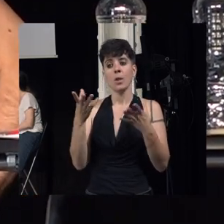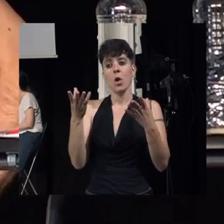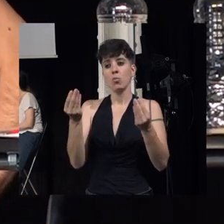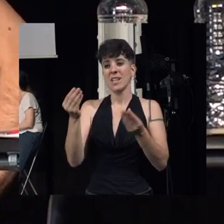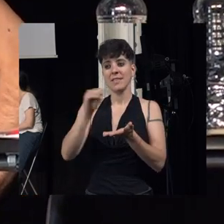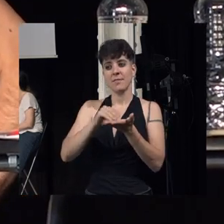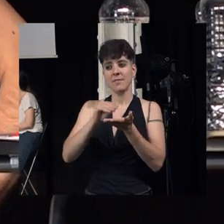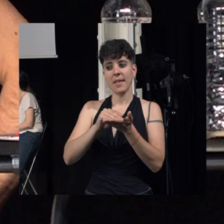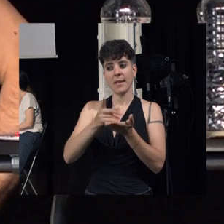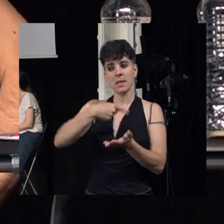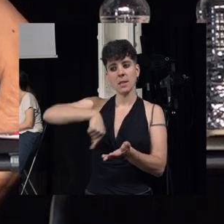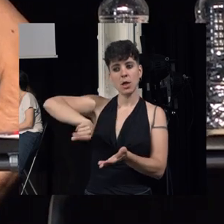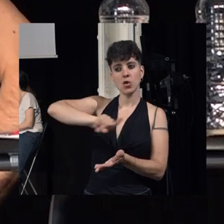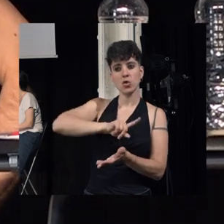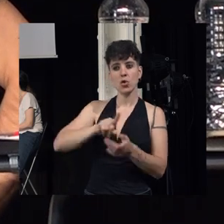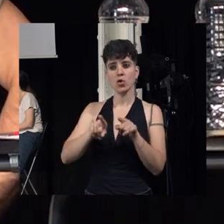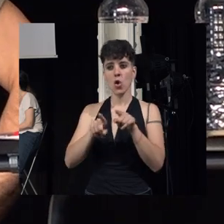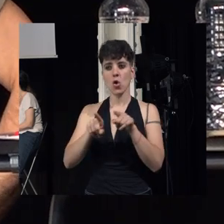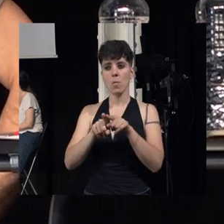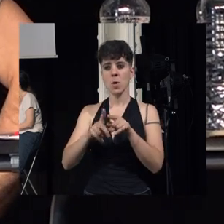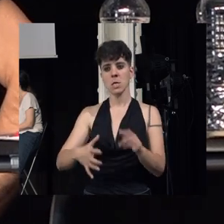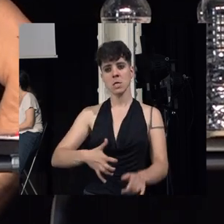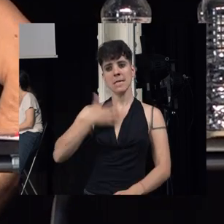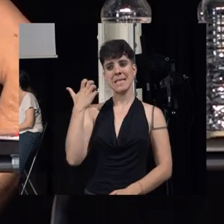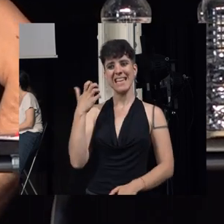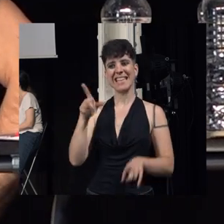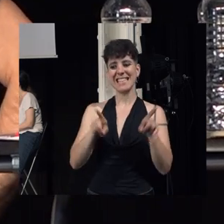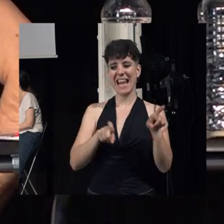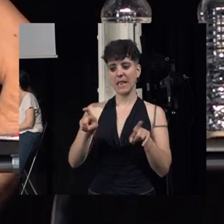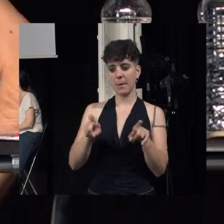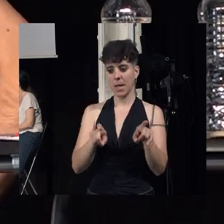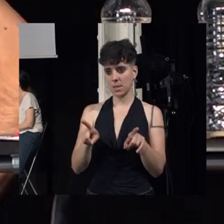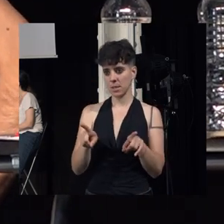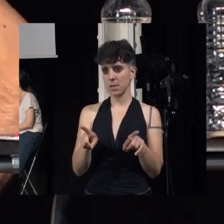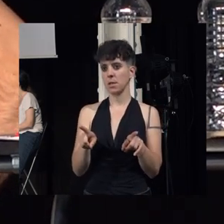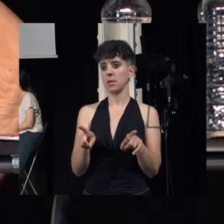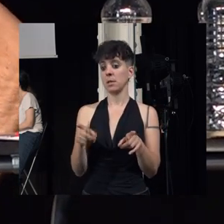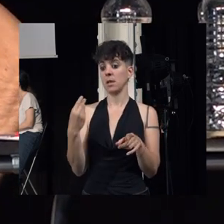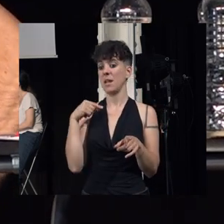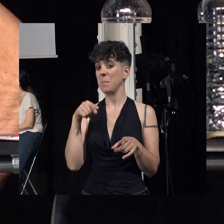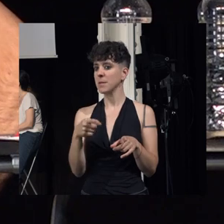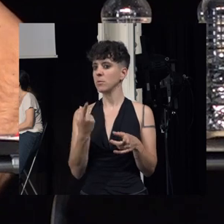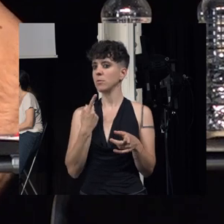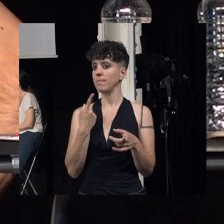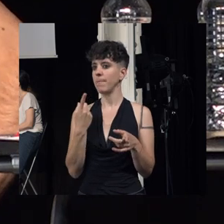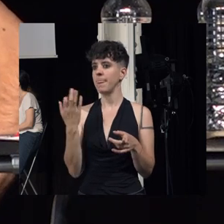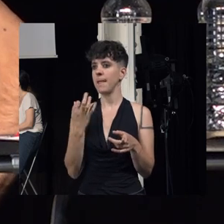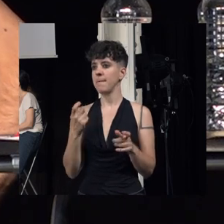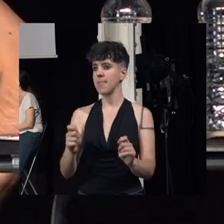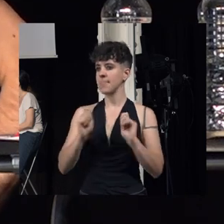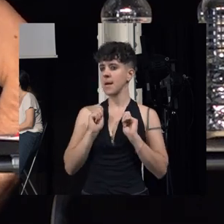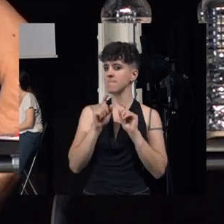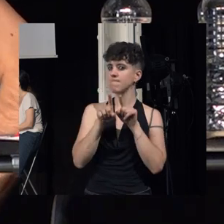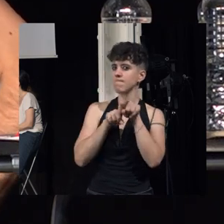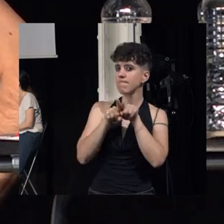entre nosotras, indignaciones selectivas. Lo que debe cuestionarnos sobre, una vez más, nuestros